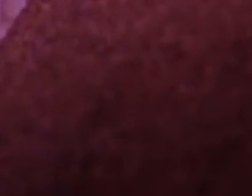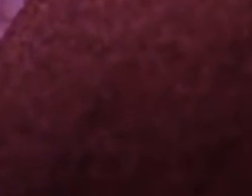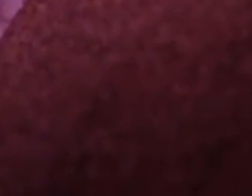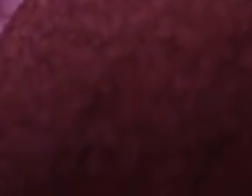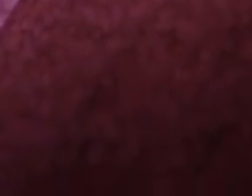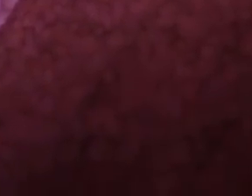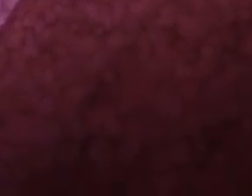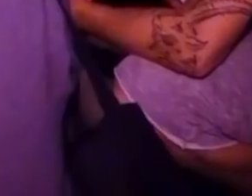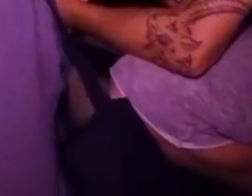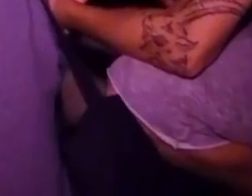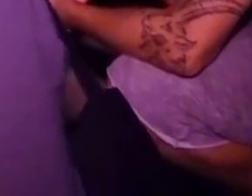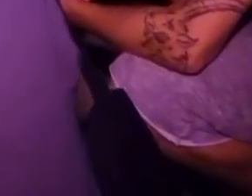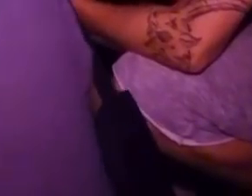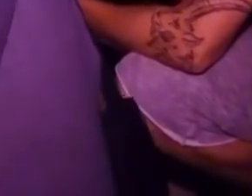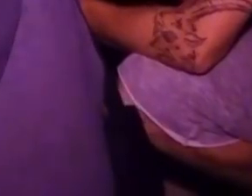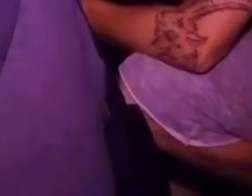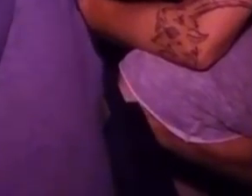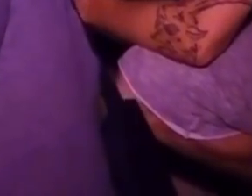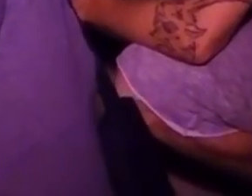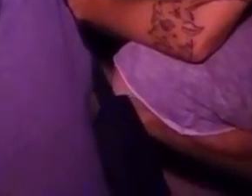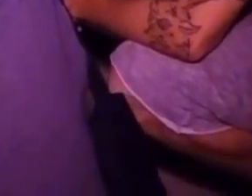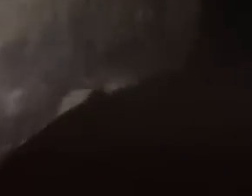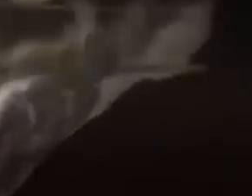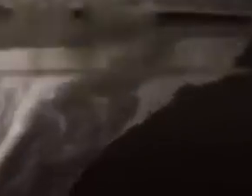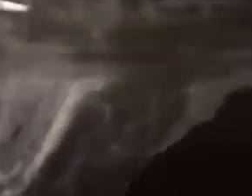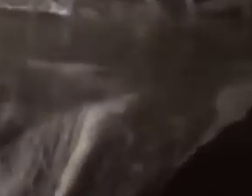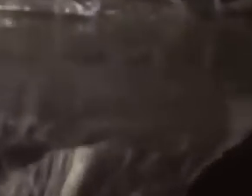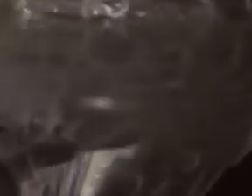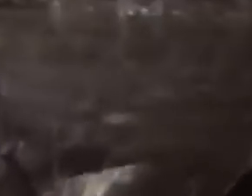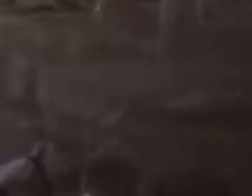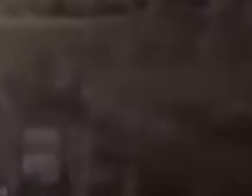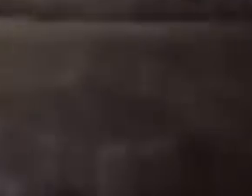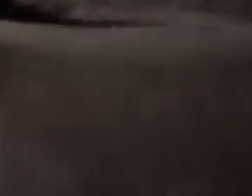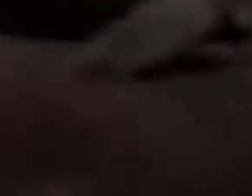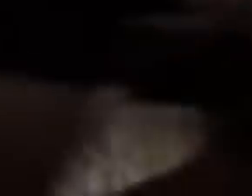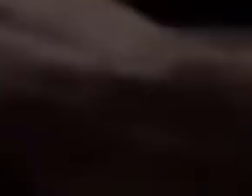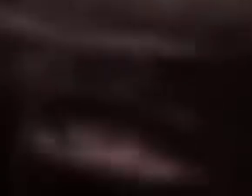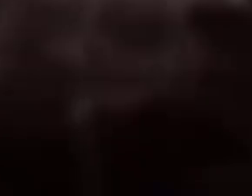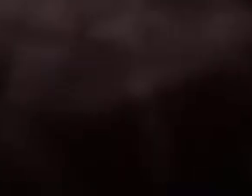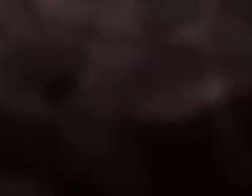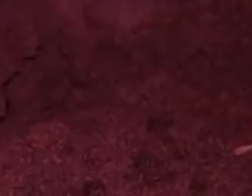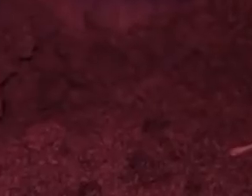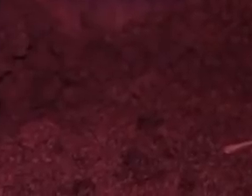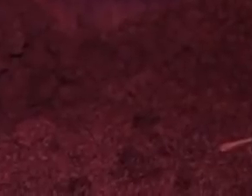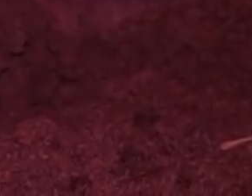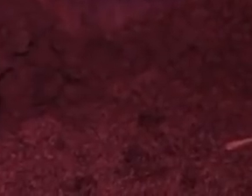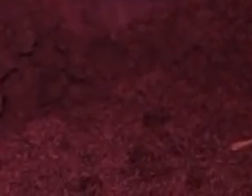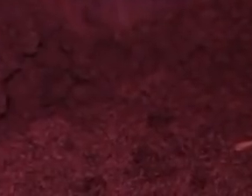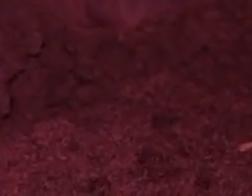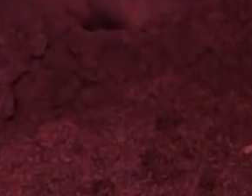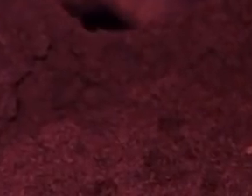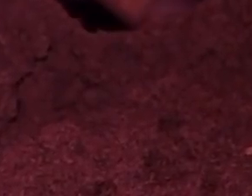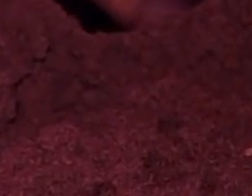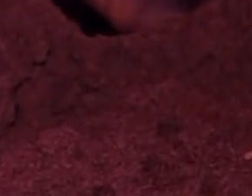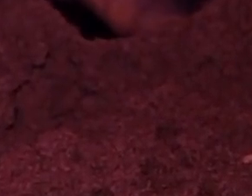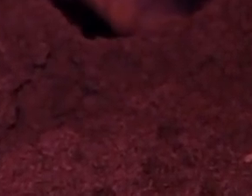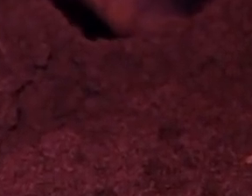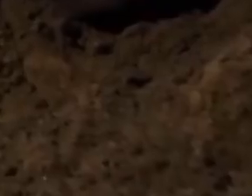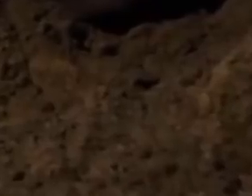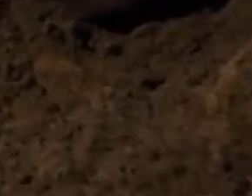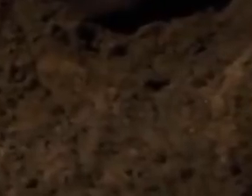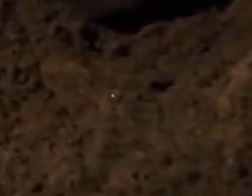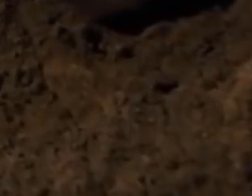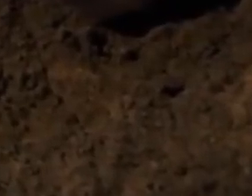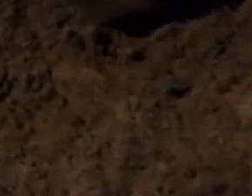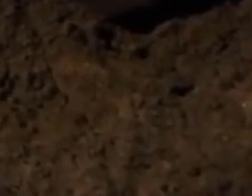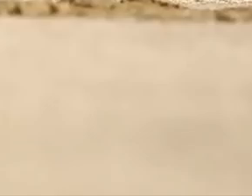especies milenarias que se encuentran en peligro de extinción. Es nuestra responsabilidad cuidarlas y evitar la comercialización y consumo de sus huevos.